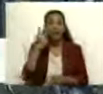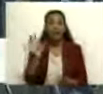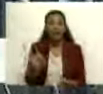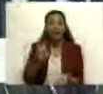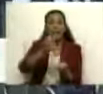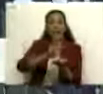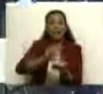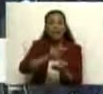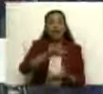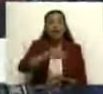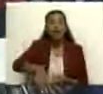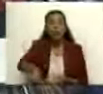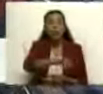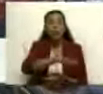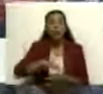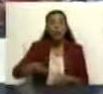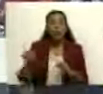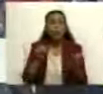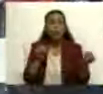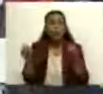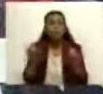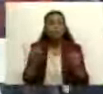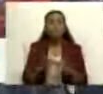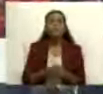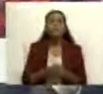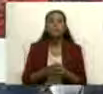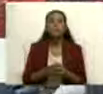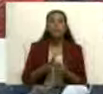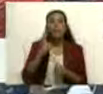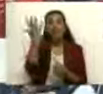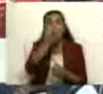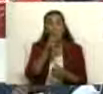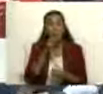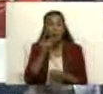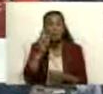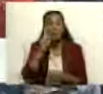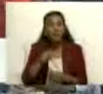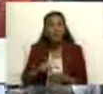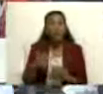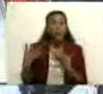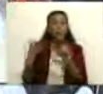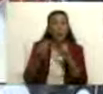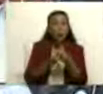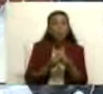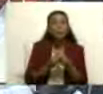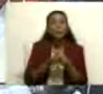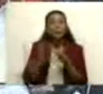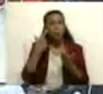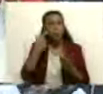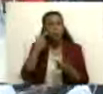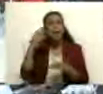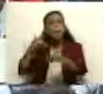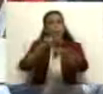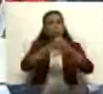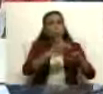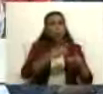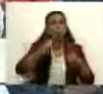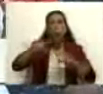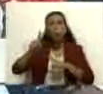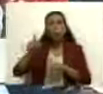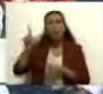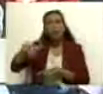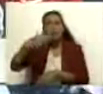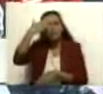Candelaria, todos los sectores y movimientos, y por supuesto la juventud venezolana. La juventud venezolana que llama a todos esos jóvenes,